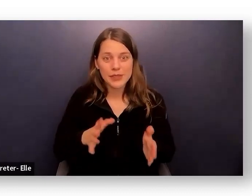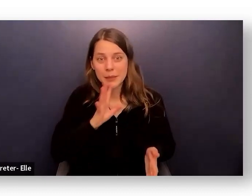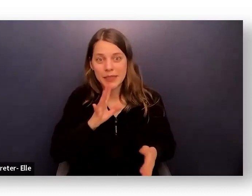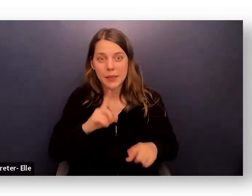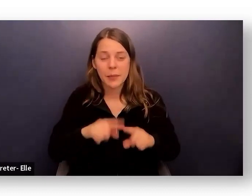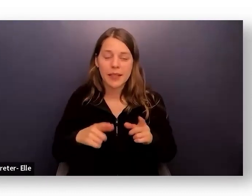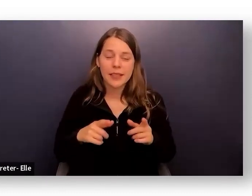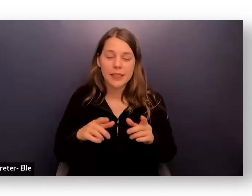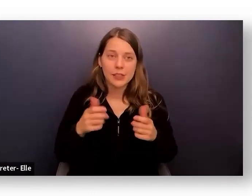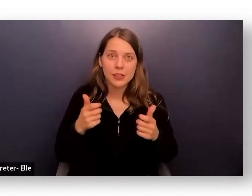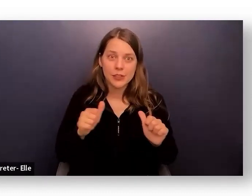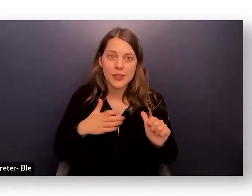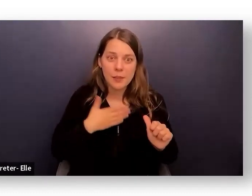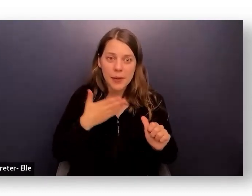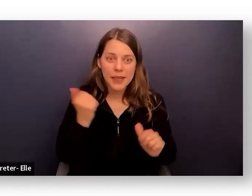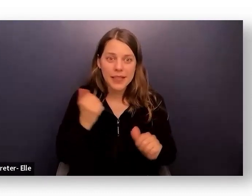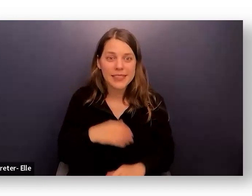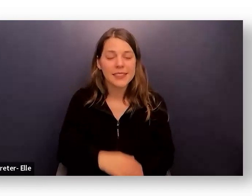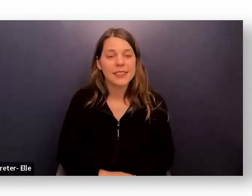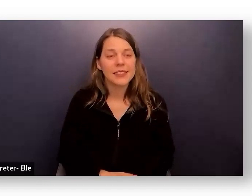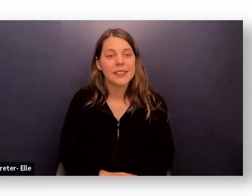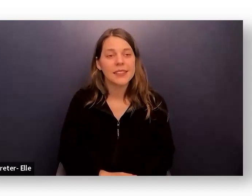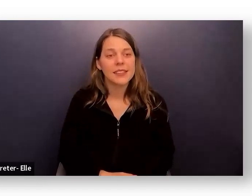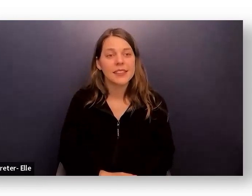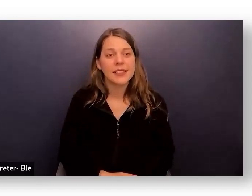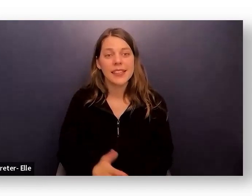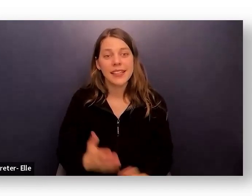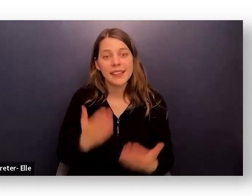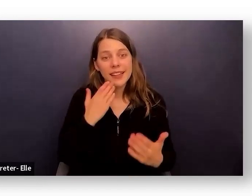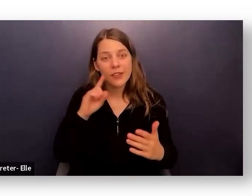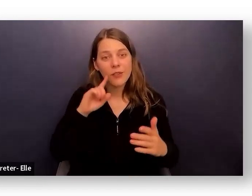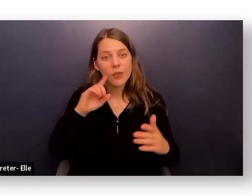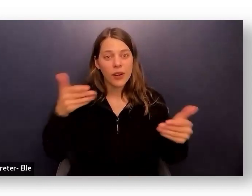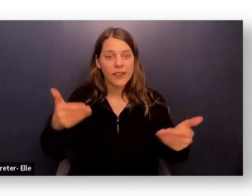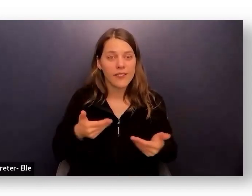Ok, no les puedo prometer que yo sea la última, pero voy a hacer lo mejor.